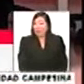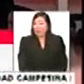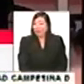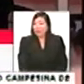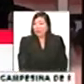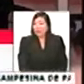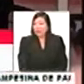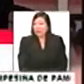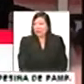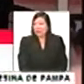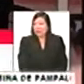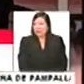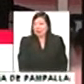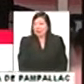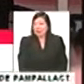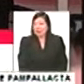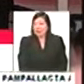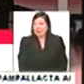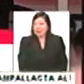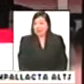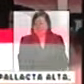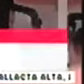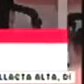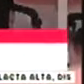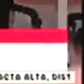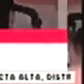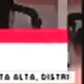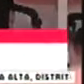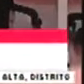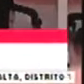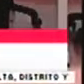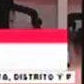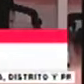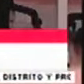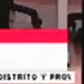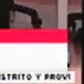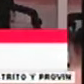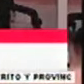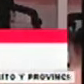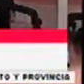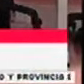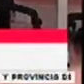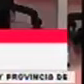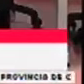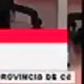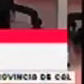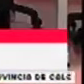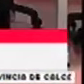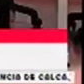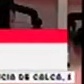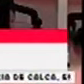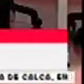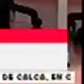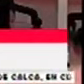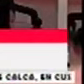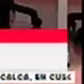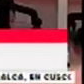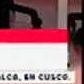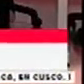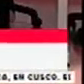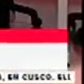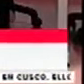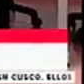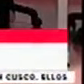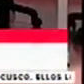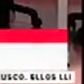Para que nos diga, ¿cuáles fueron los actos de investigación que dispuso actuarse en la